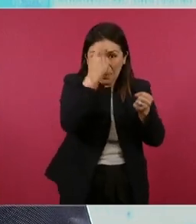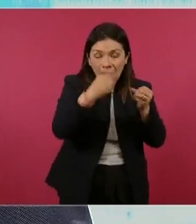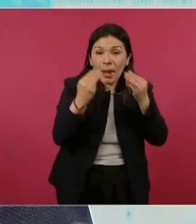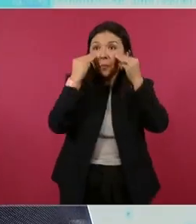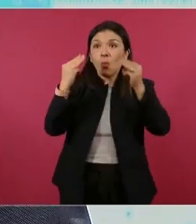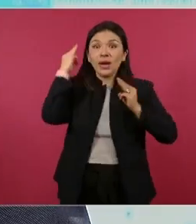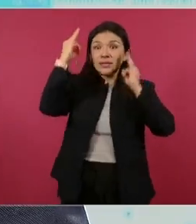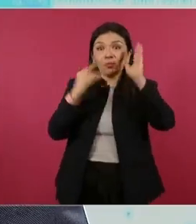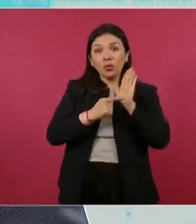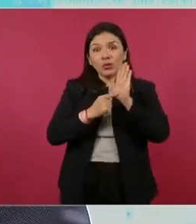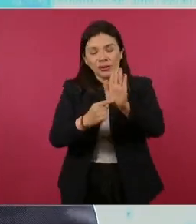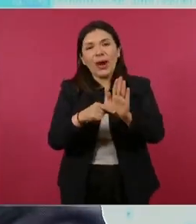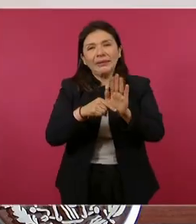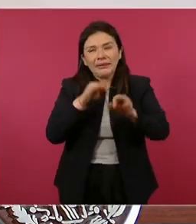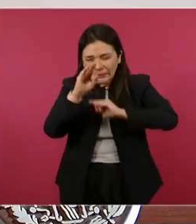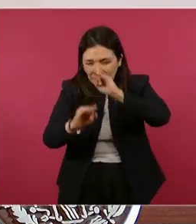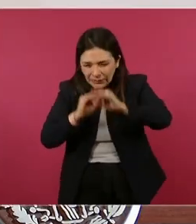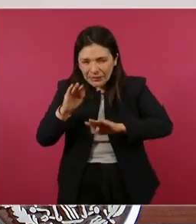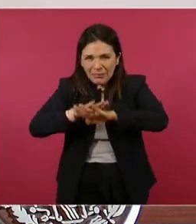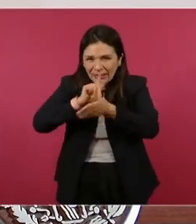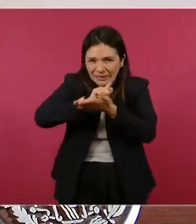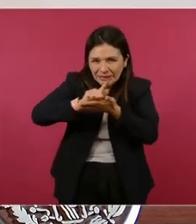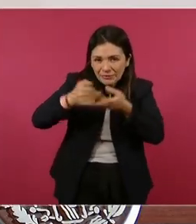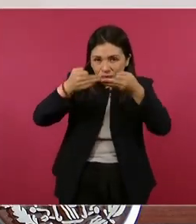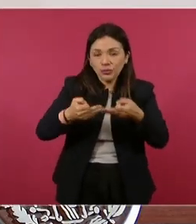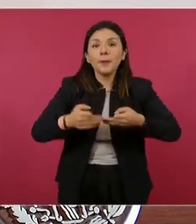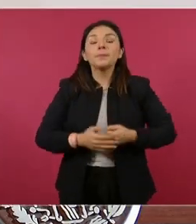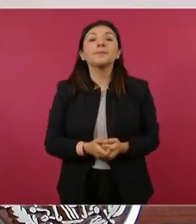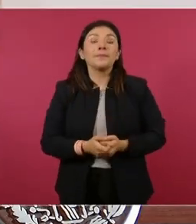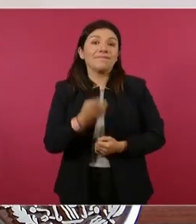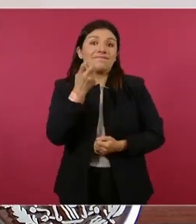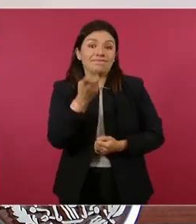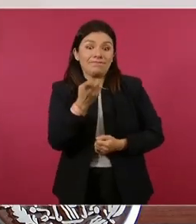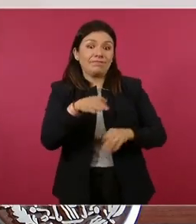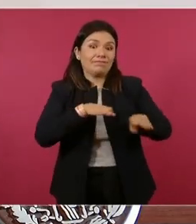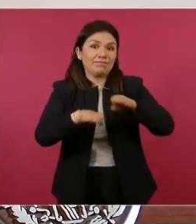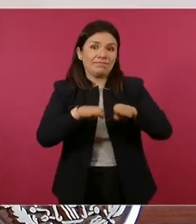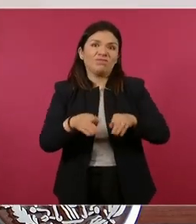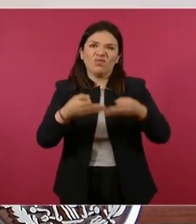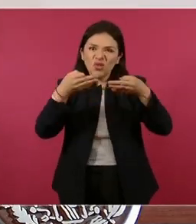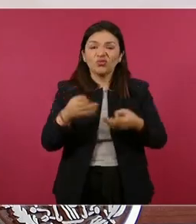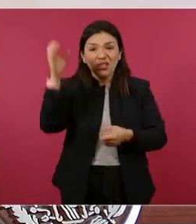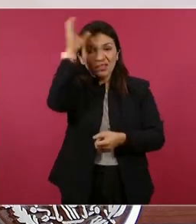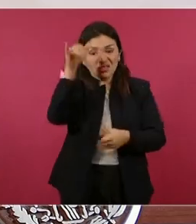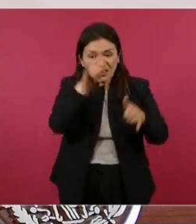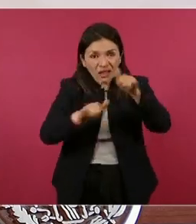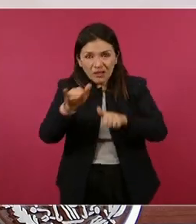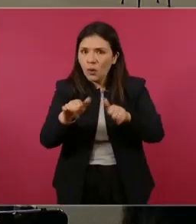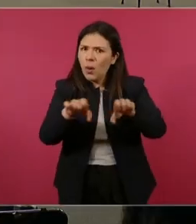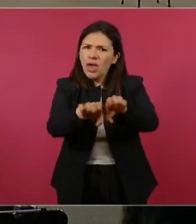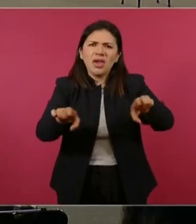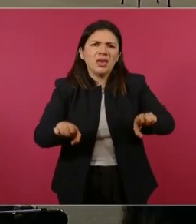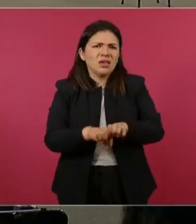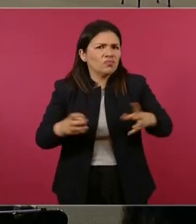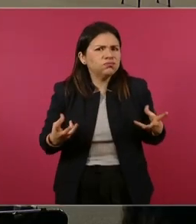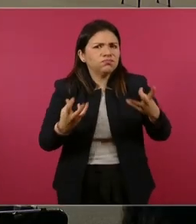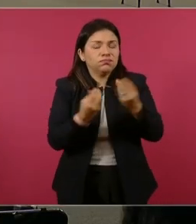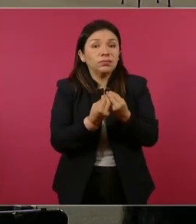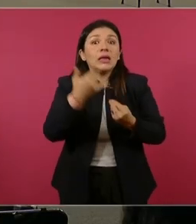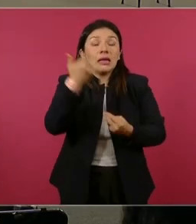exhibición en los museos. De manera que, insisto, es un trabajo científico y colectivo, y los